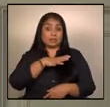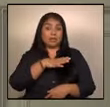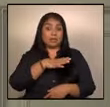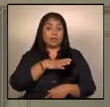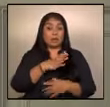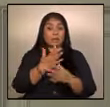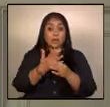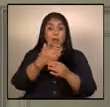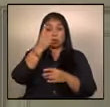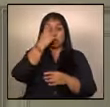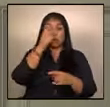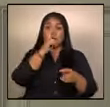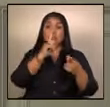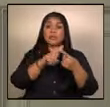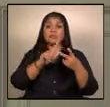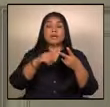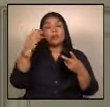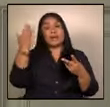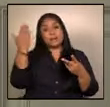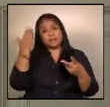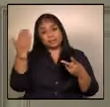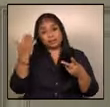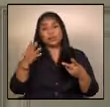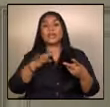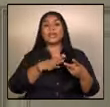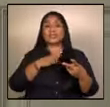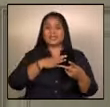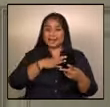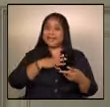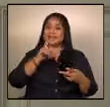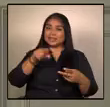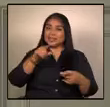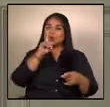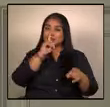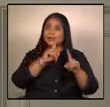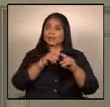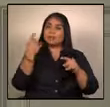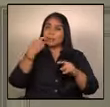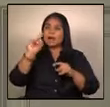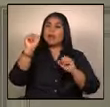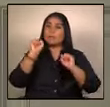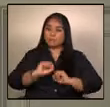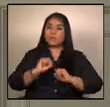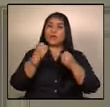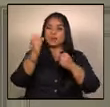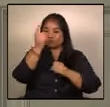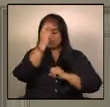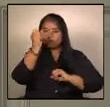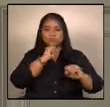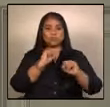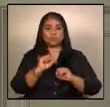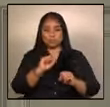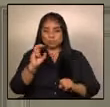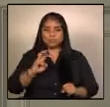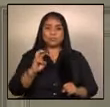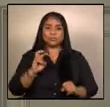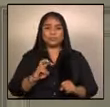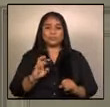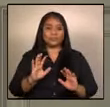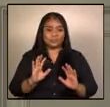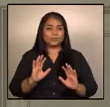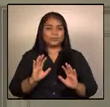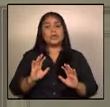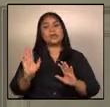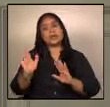sino la capacitación que esta mano de obra pueda tener para poder hacer los trabajos que se requieren. Y